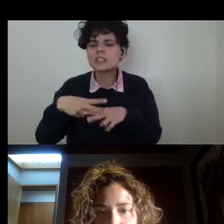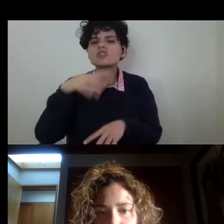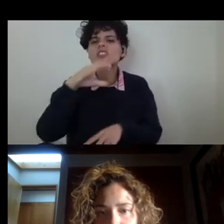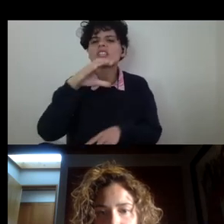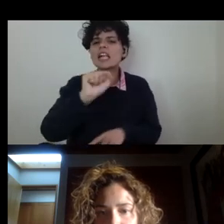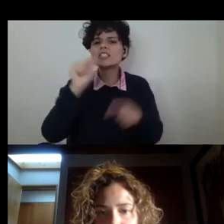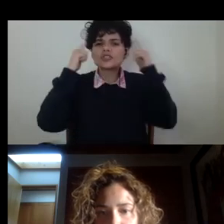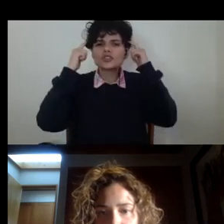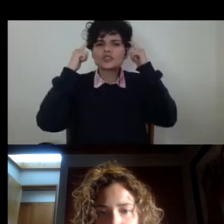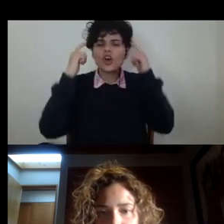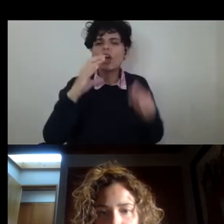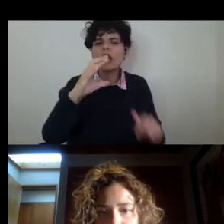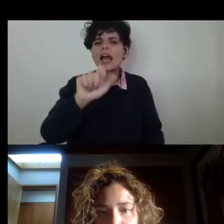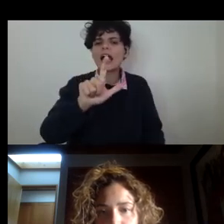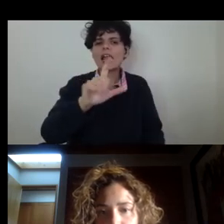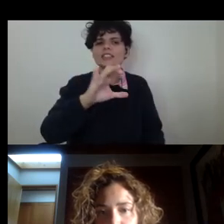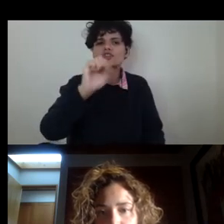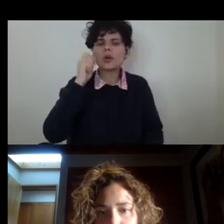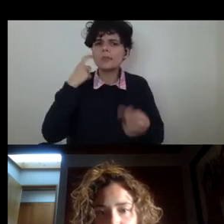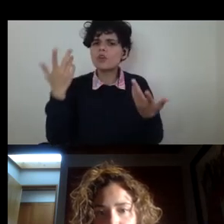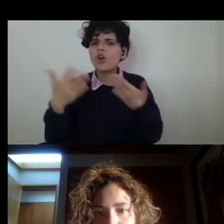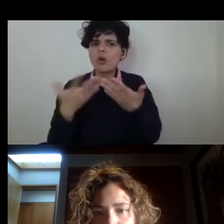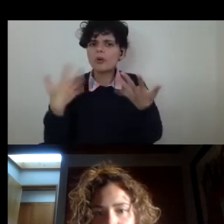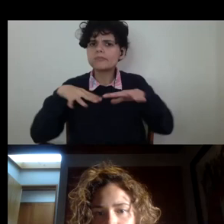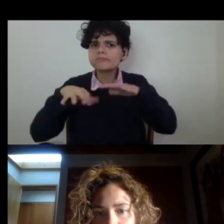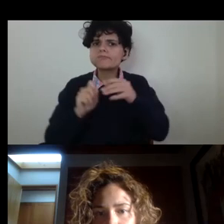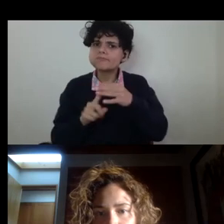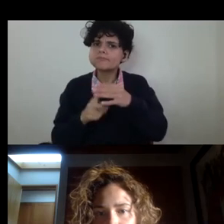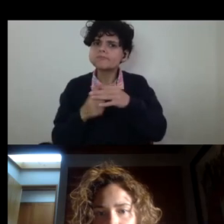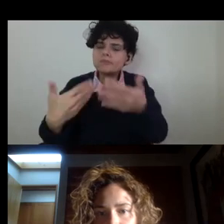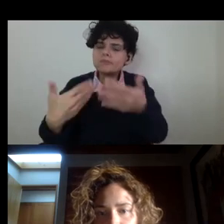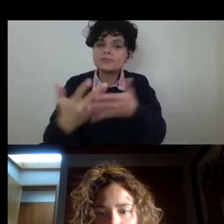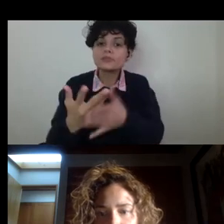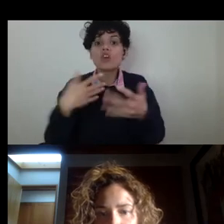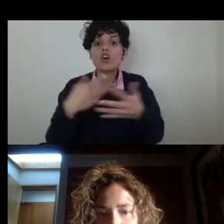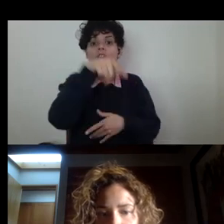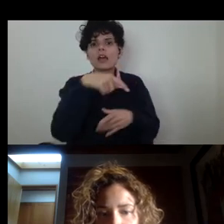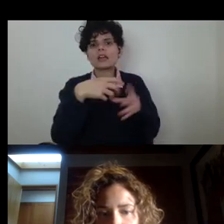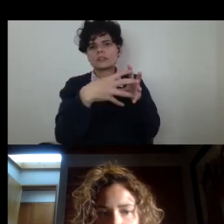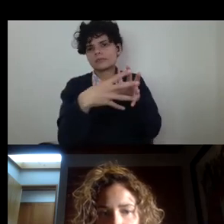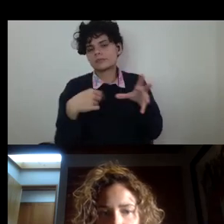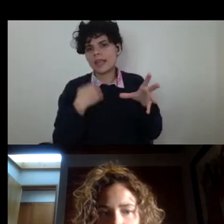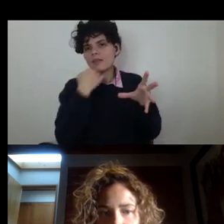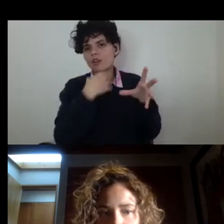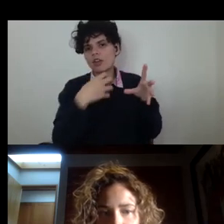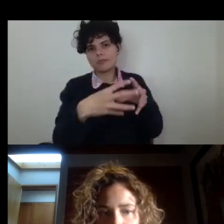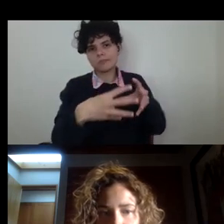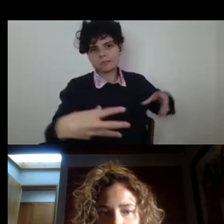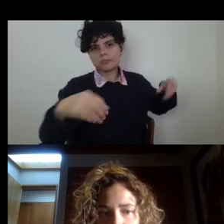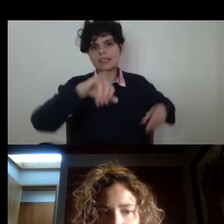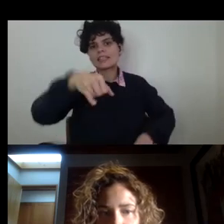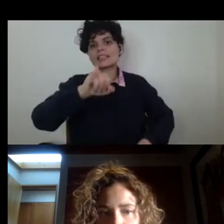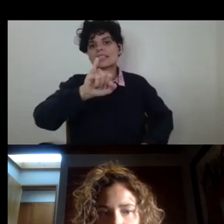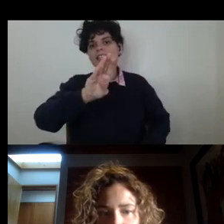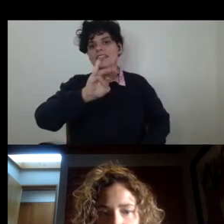incursión en calcio, a través del axón gigante aislado de la jibia chilena, que es una jibia bastante grande, puede medir 2-3